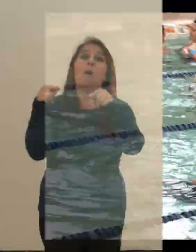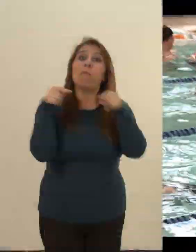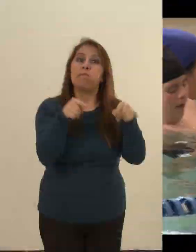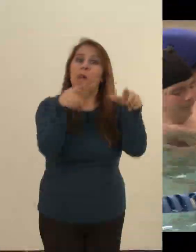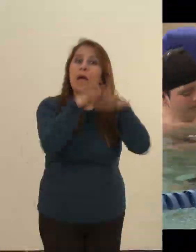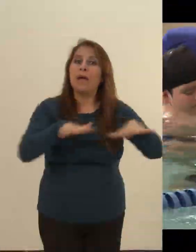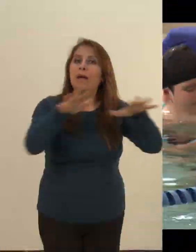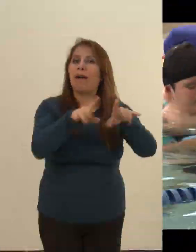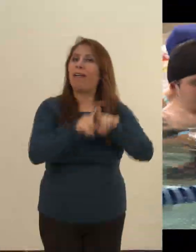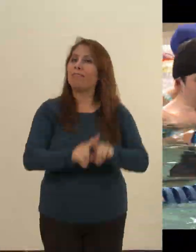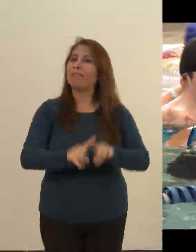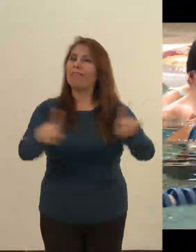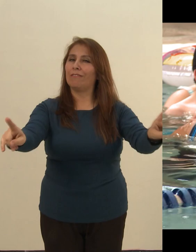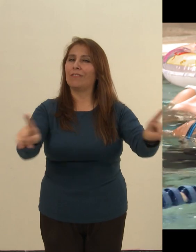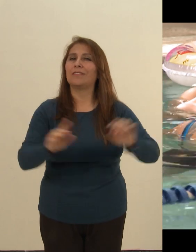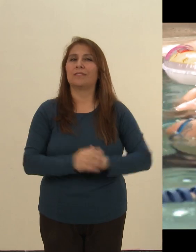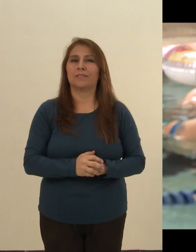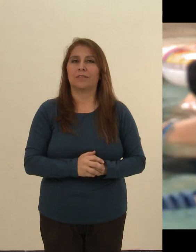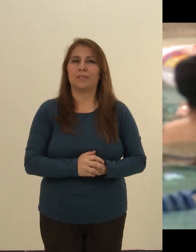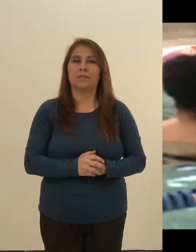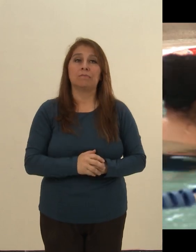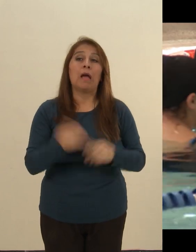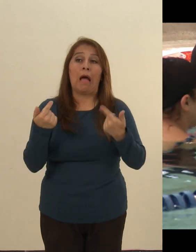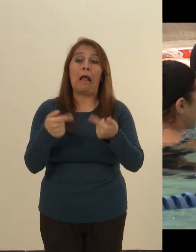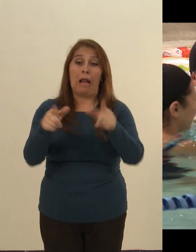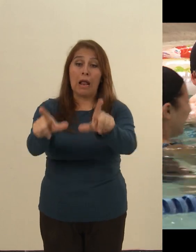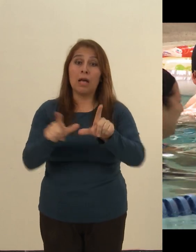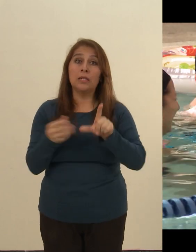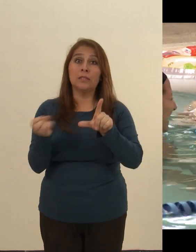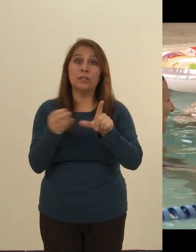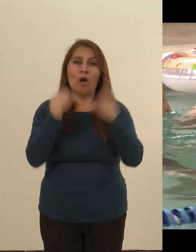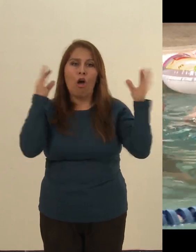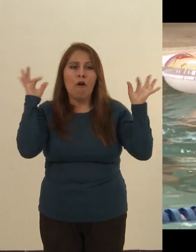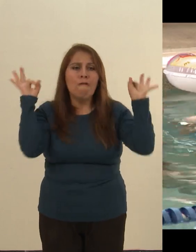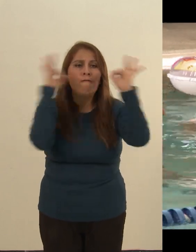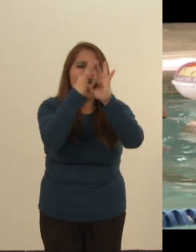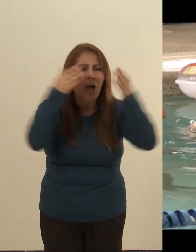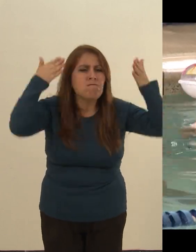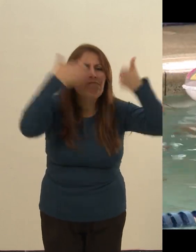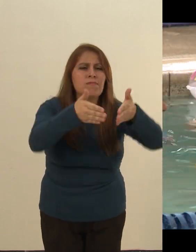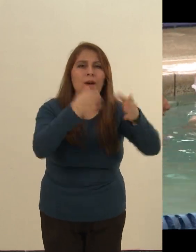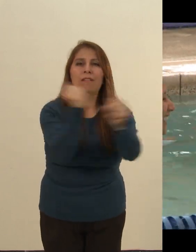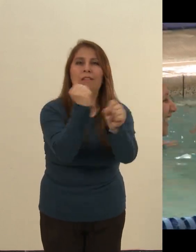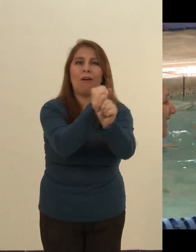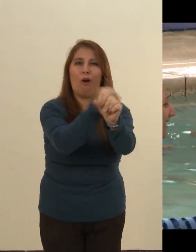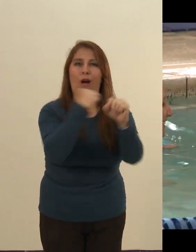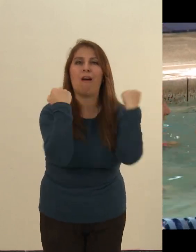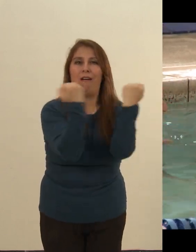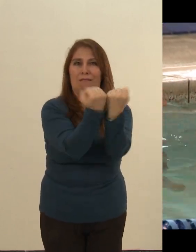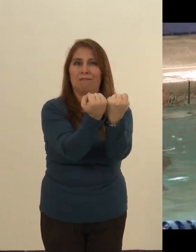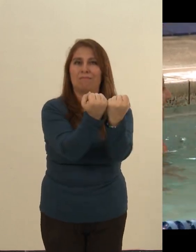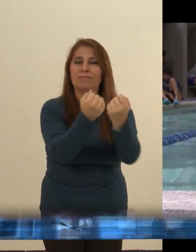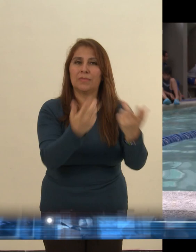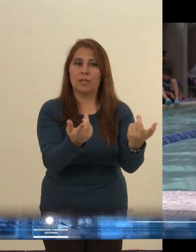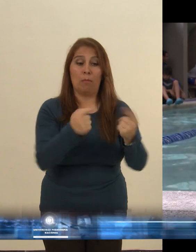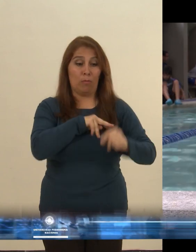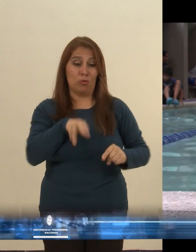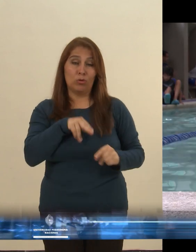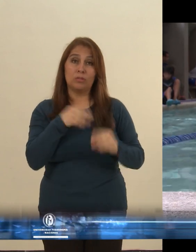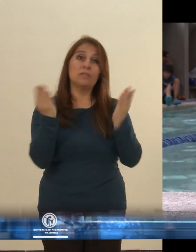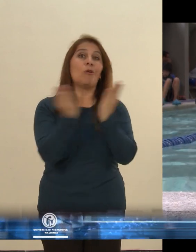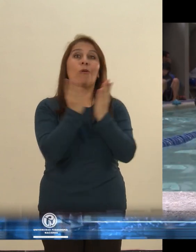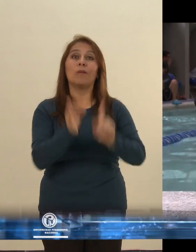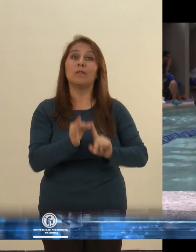Este espacio es un espacio diferente, ya que obviamente como es una licenciatura nos enfocan en el aula, pero a nosotras